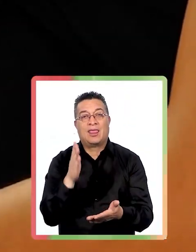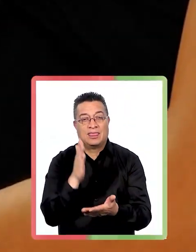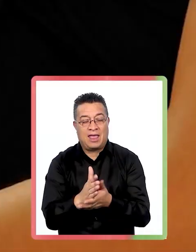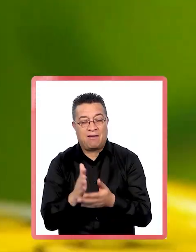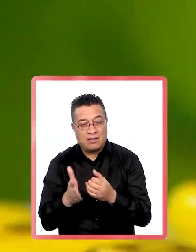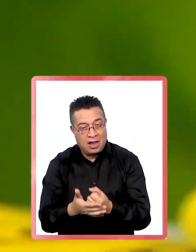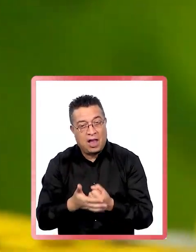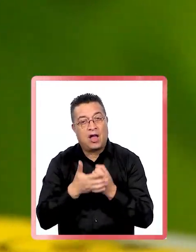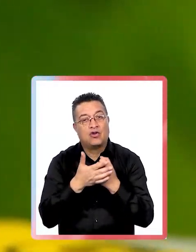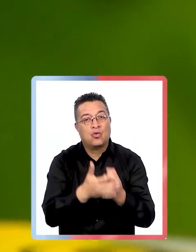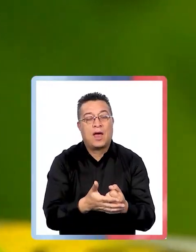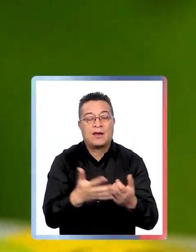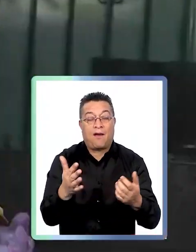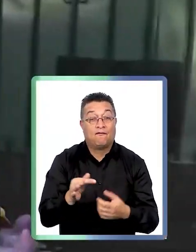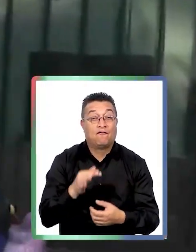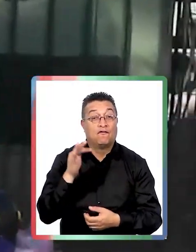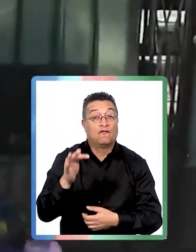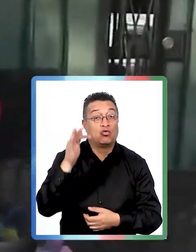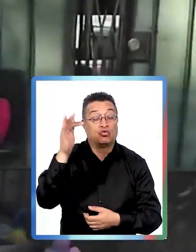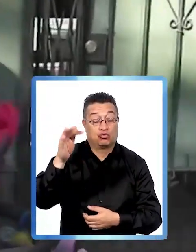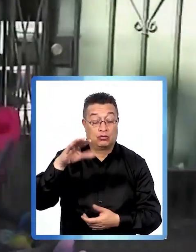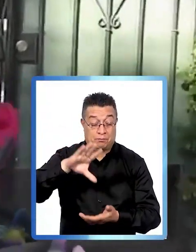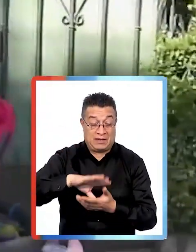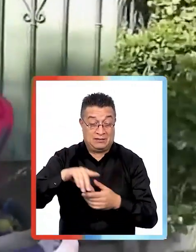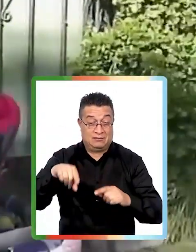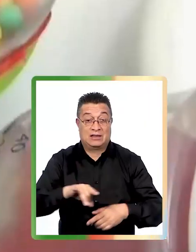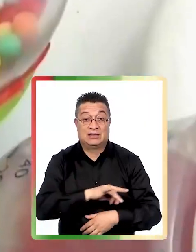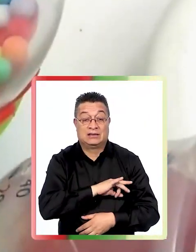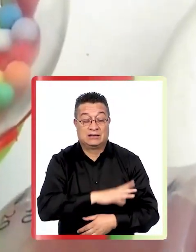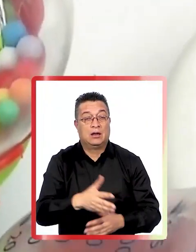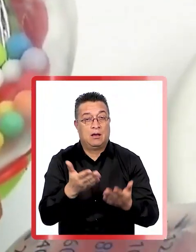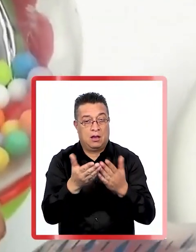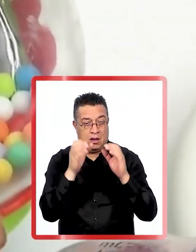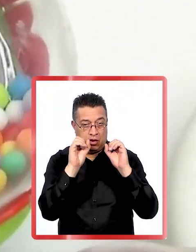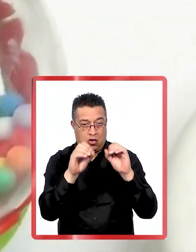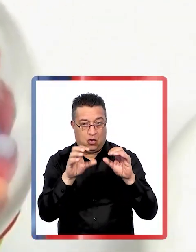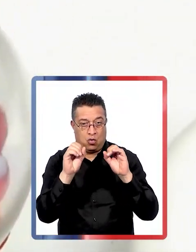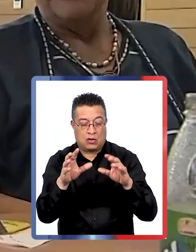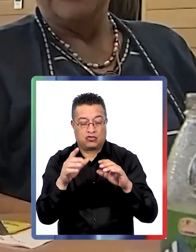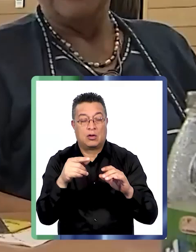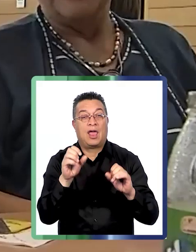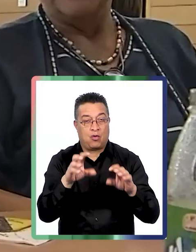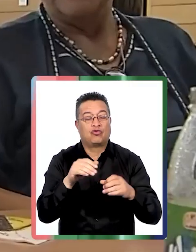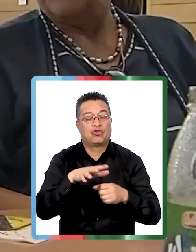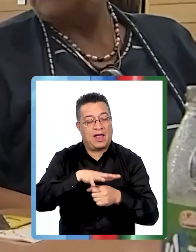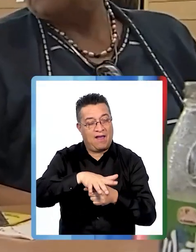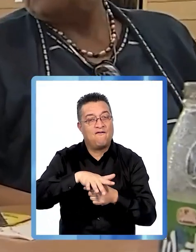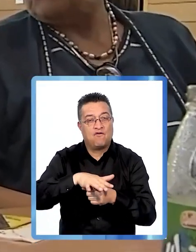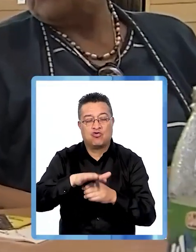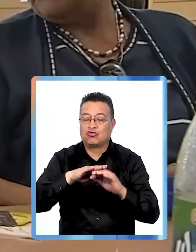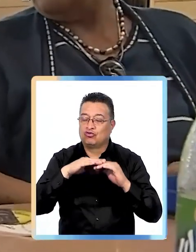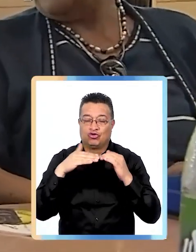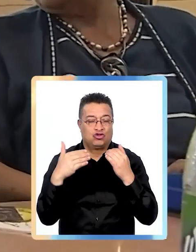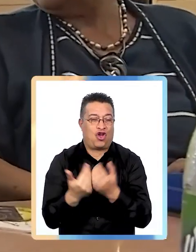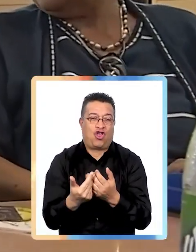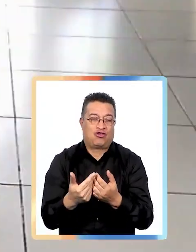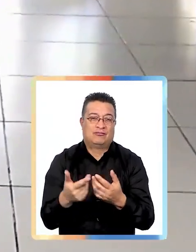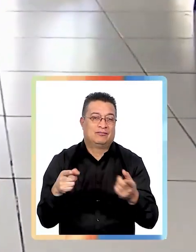debe poder ayudar en el futuro en países como el nuestro es la educación. La educación influye en